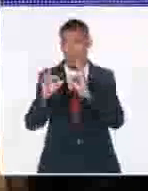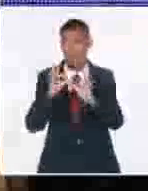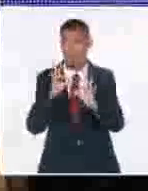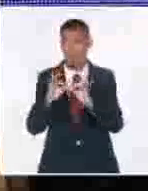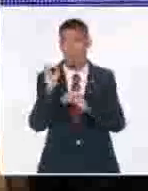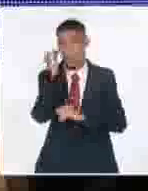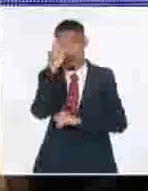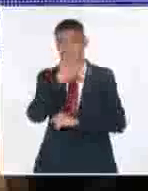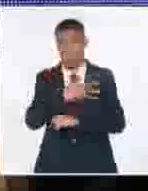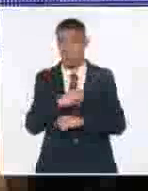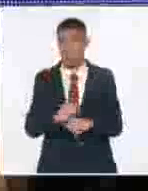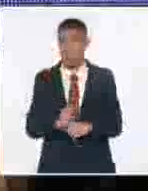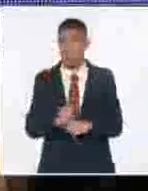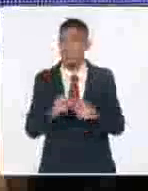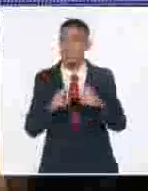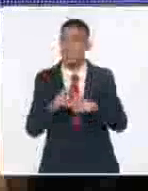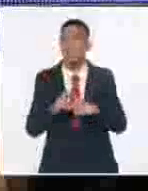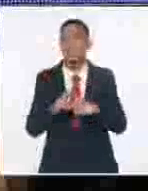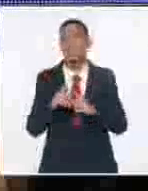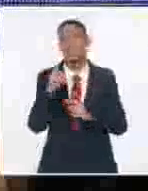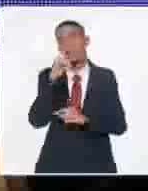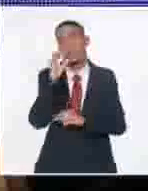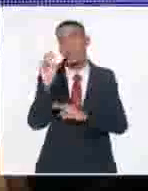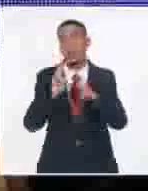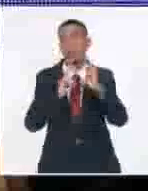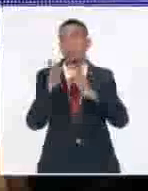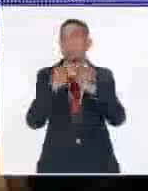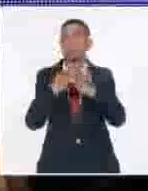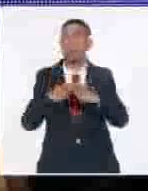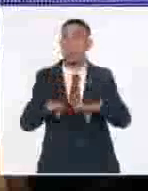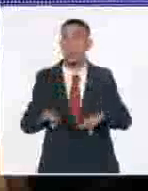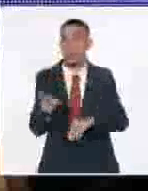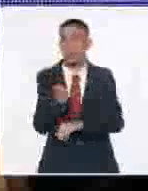y socavado la paz y estabilidad